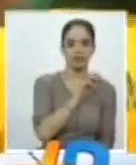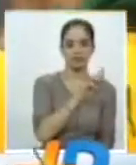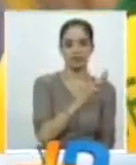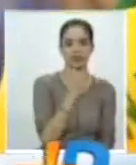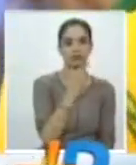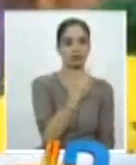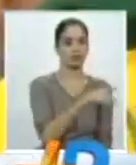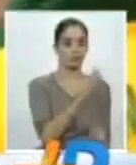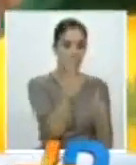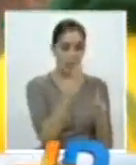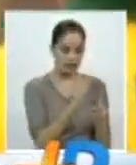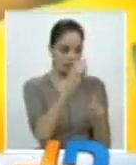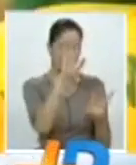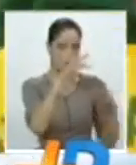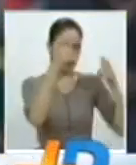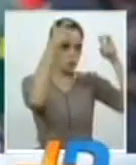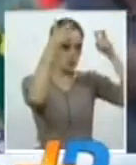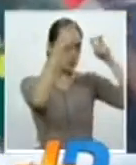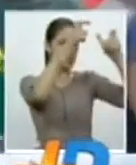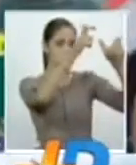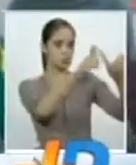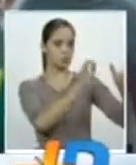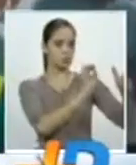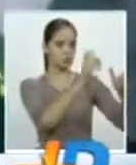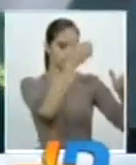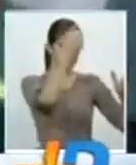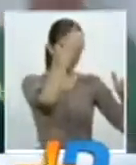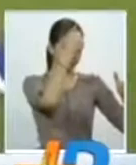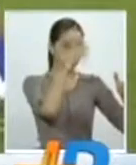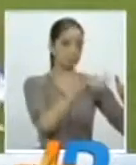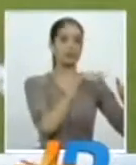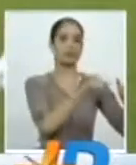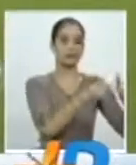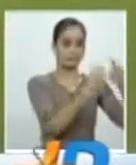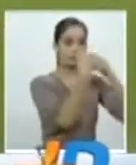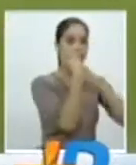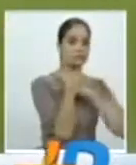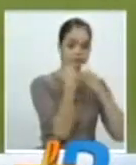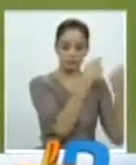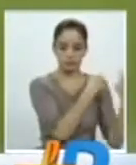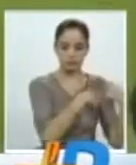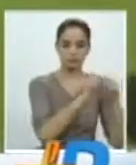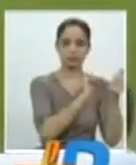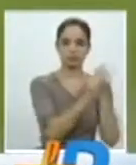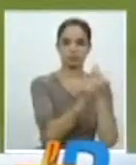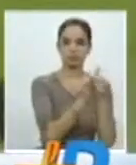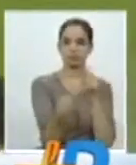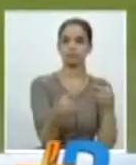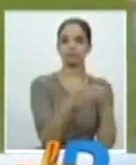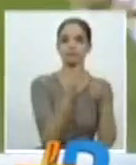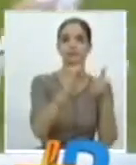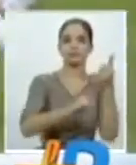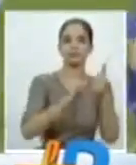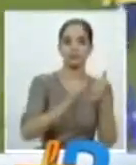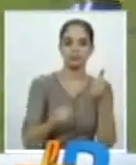joya de la corona y el encargado de guiar a los locales a la segunda fase, más por su talento individual que por el juego colectivo que